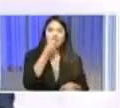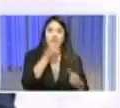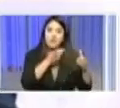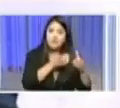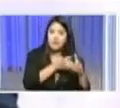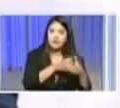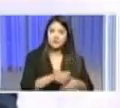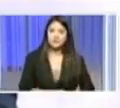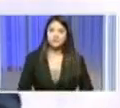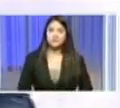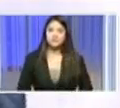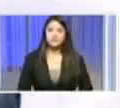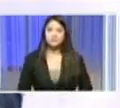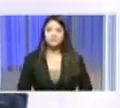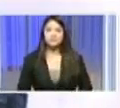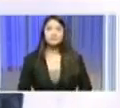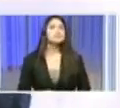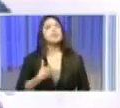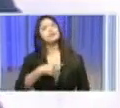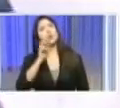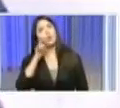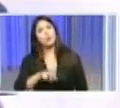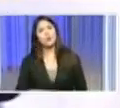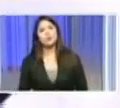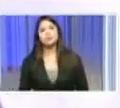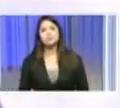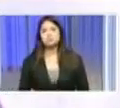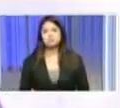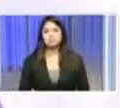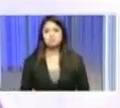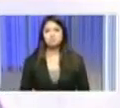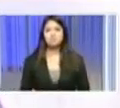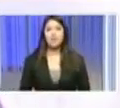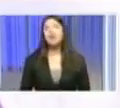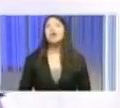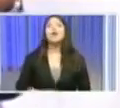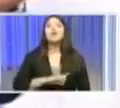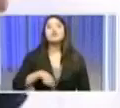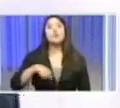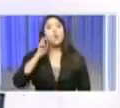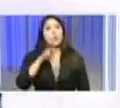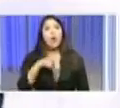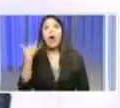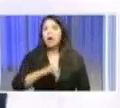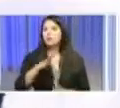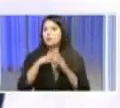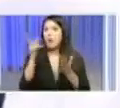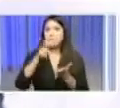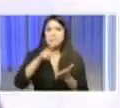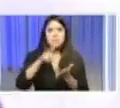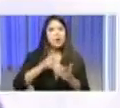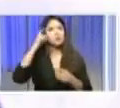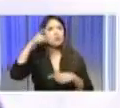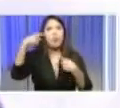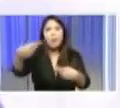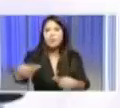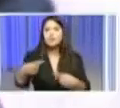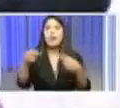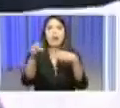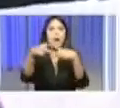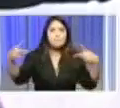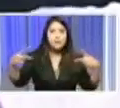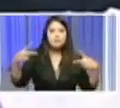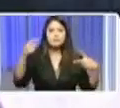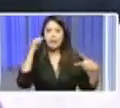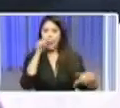oligárquico. Y yo los veo todos los días, porque mira, le dan todos los espacios informativos. Y la prensa,